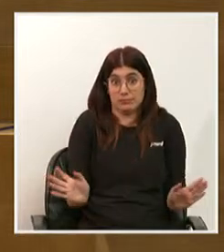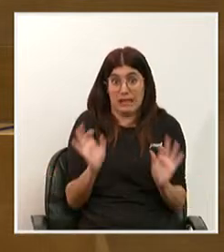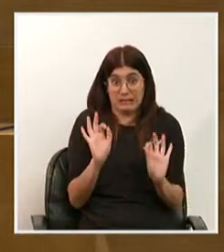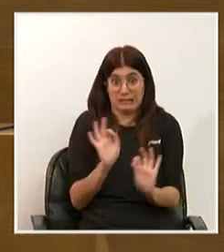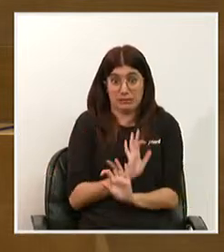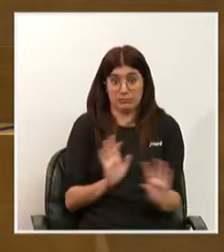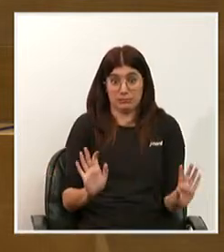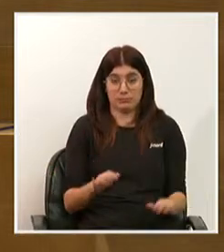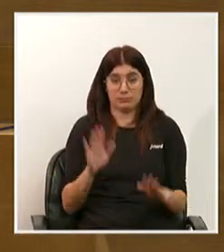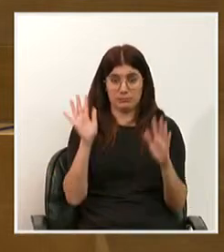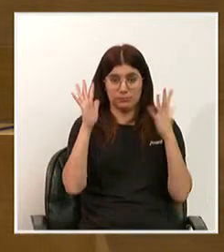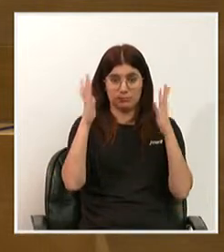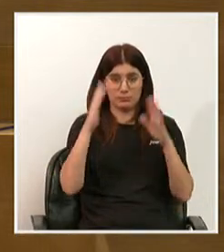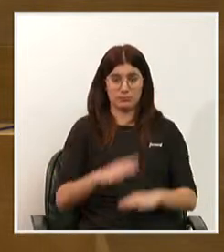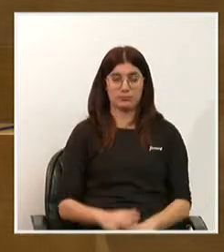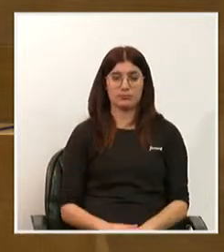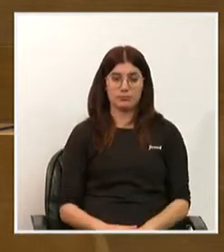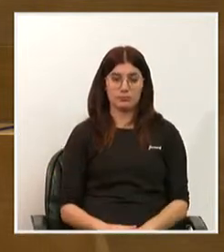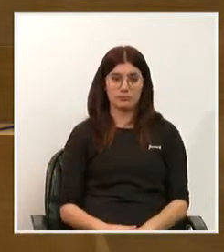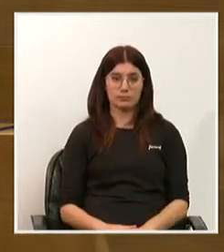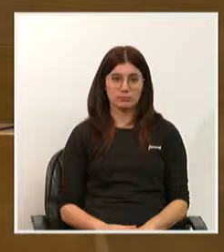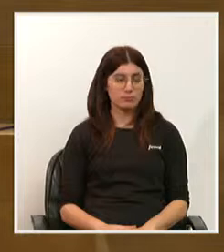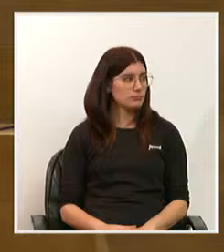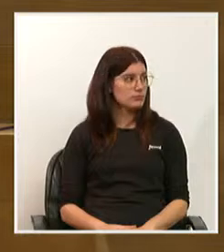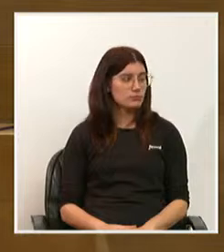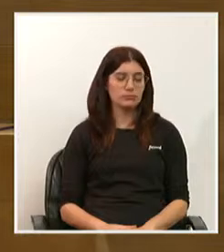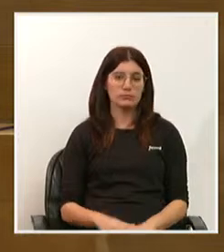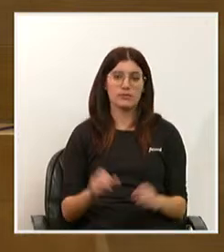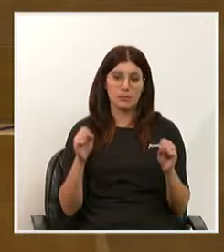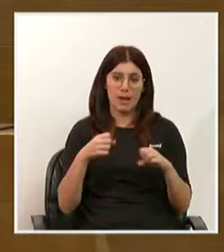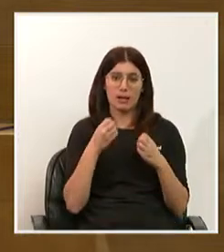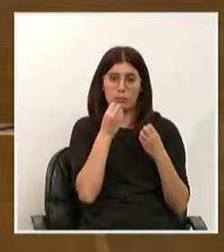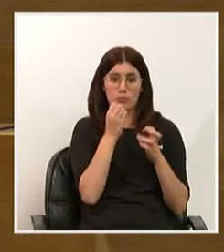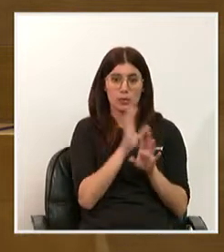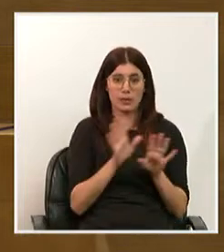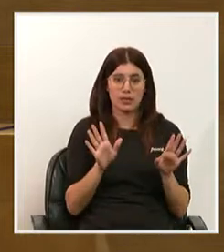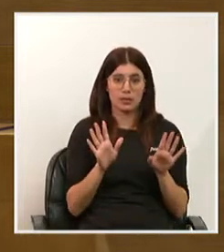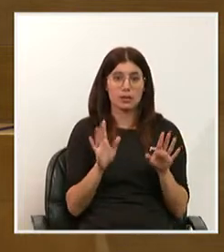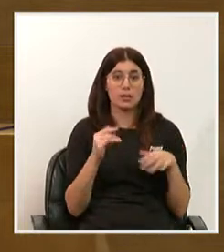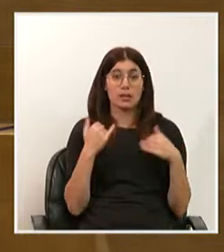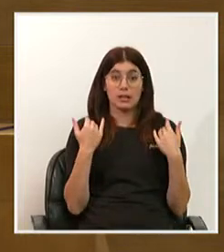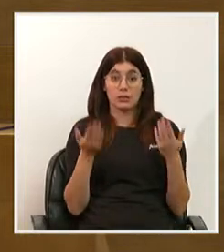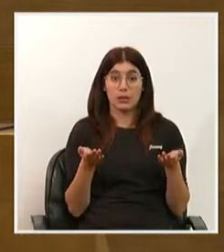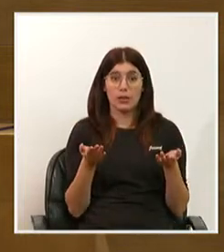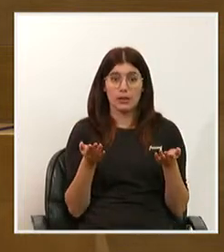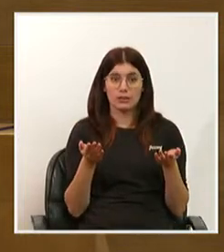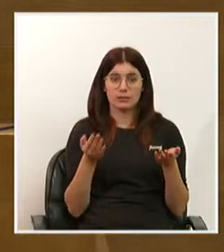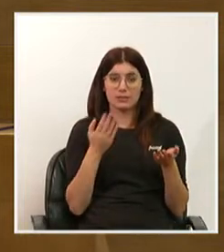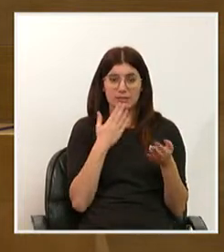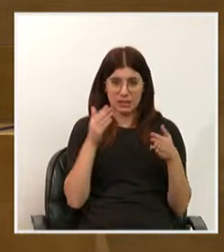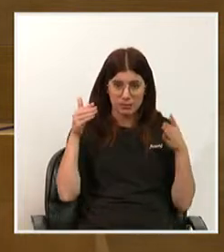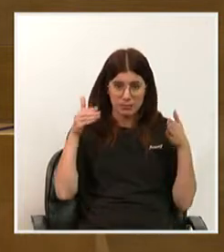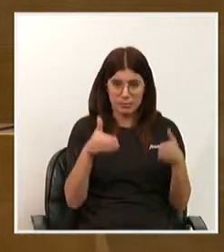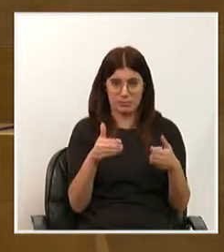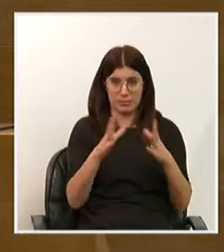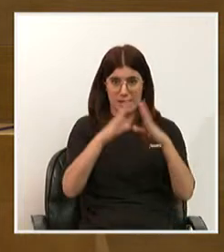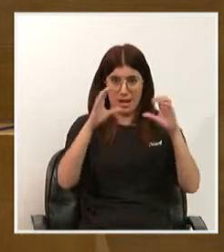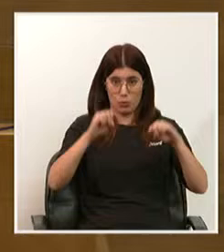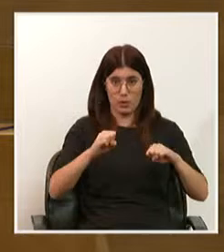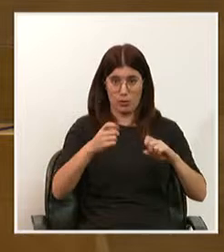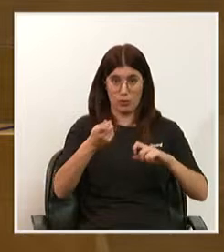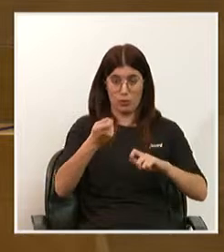es vale bien eh centrándome en el acuerdo